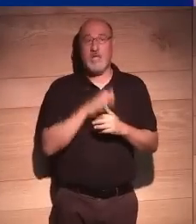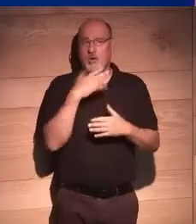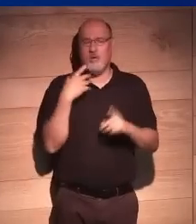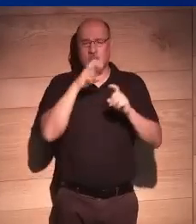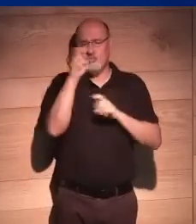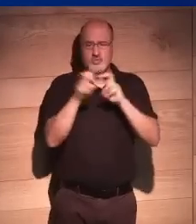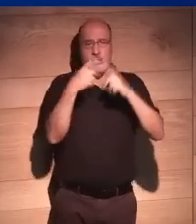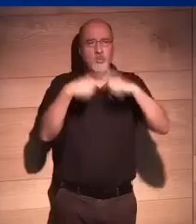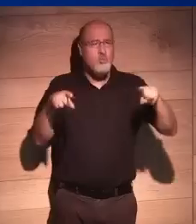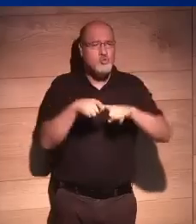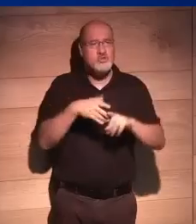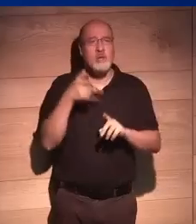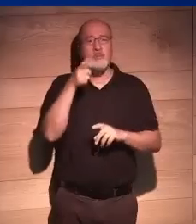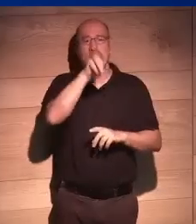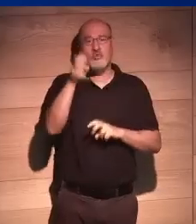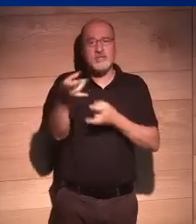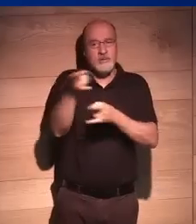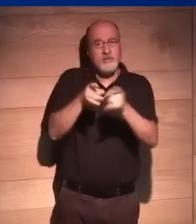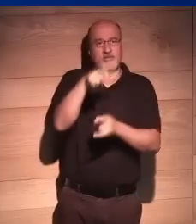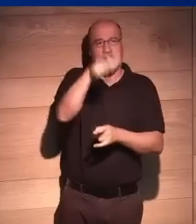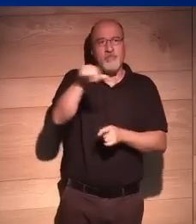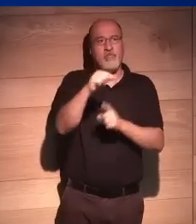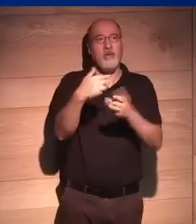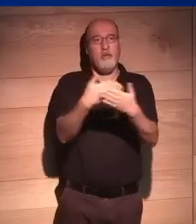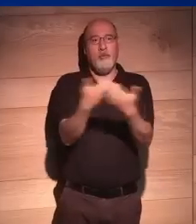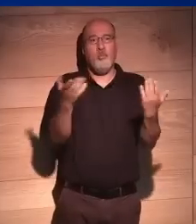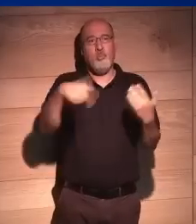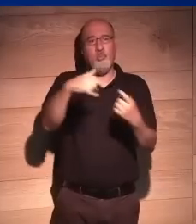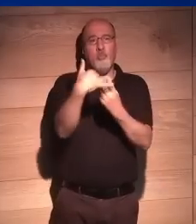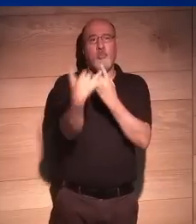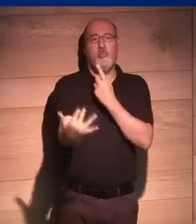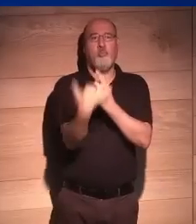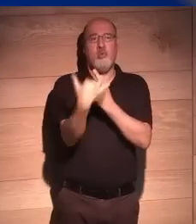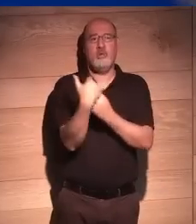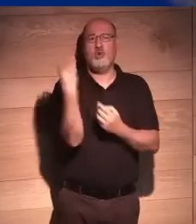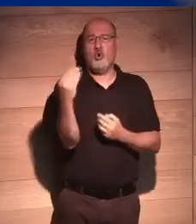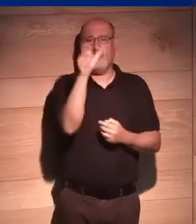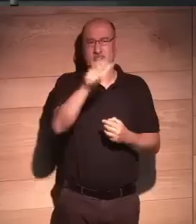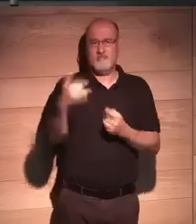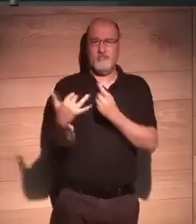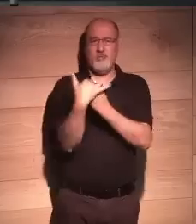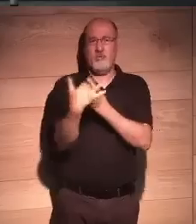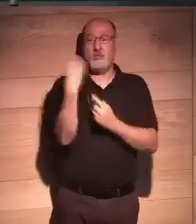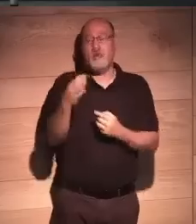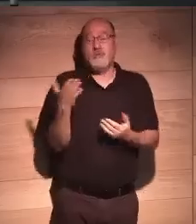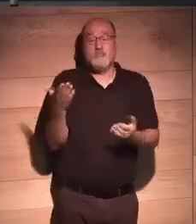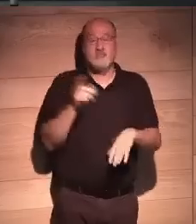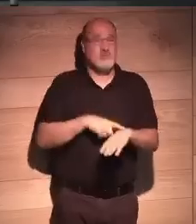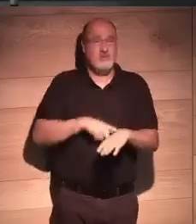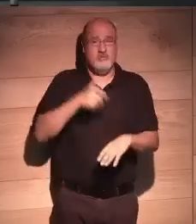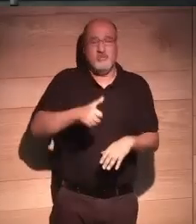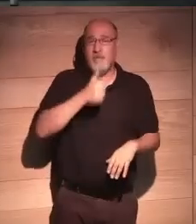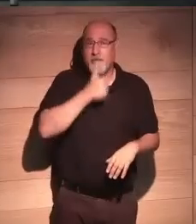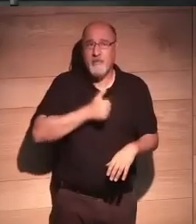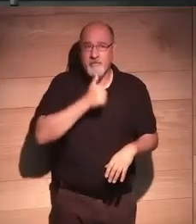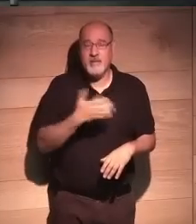fuerte, por intentar llegar a un público más joven, pero eso se hace con tiempo. Eso se hace con tiempo, con paciencia y,